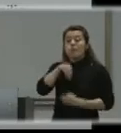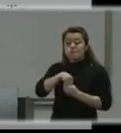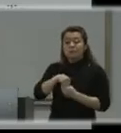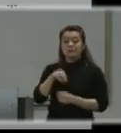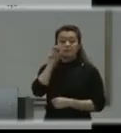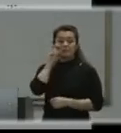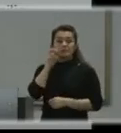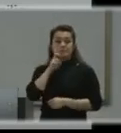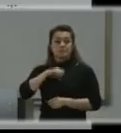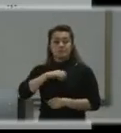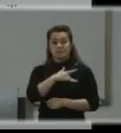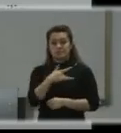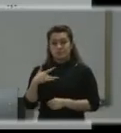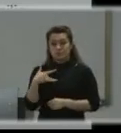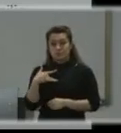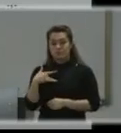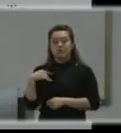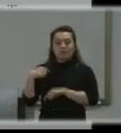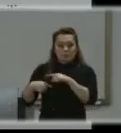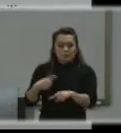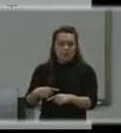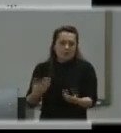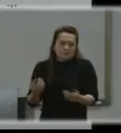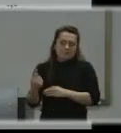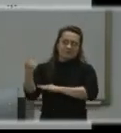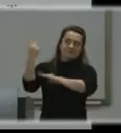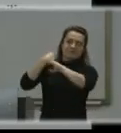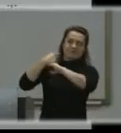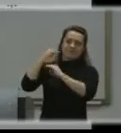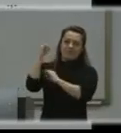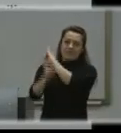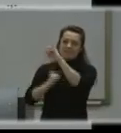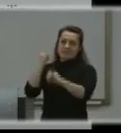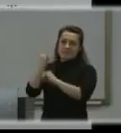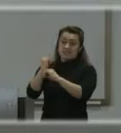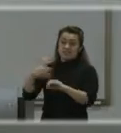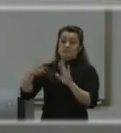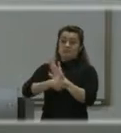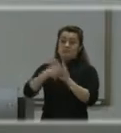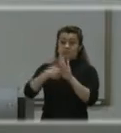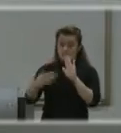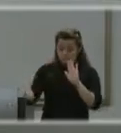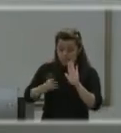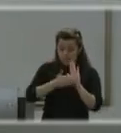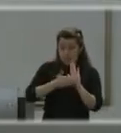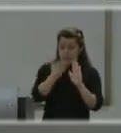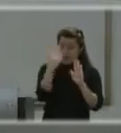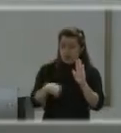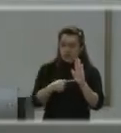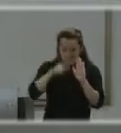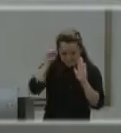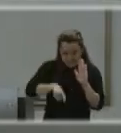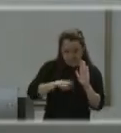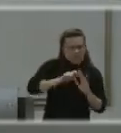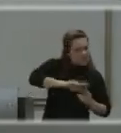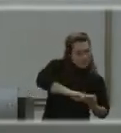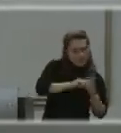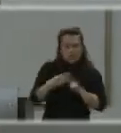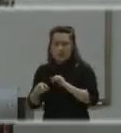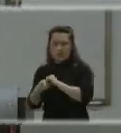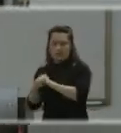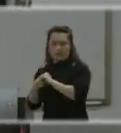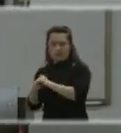y reproductiva. Entonces, eso es un mandato internacional que tiene nivel constitucional en Colombia y que debe materializarse. Y